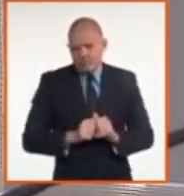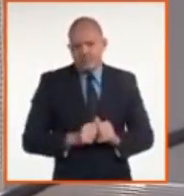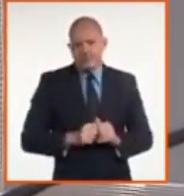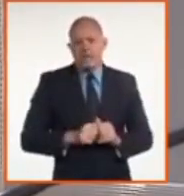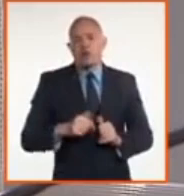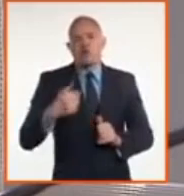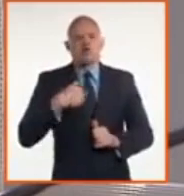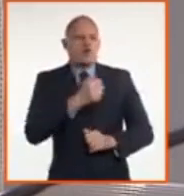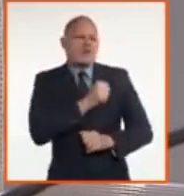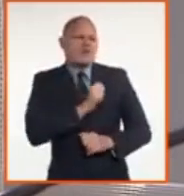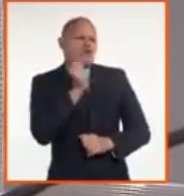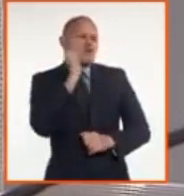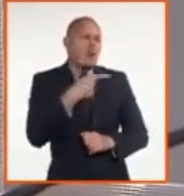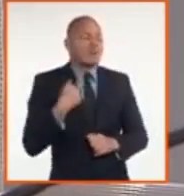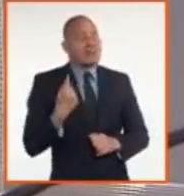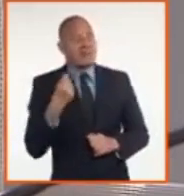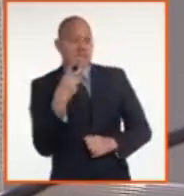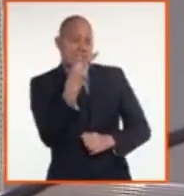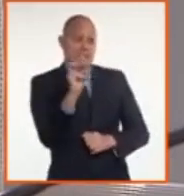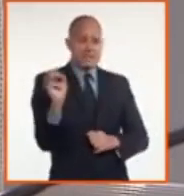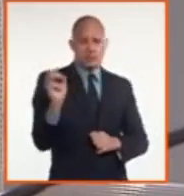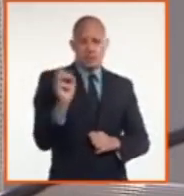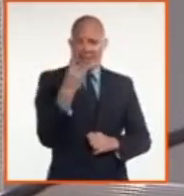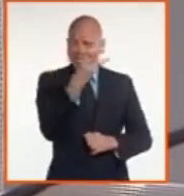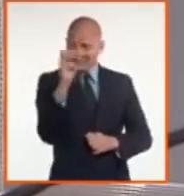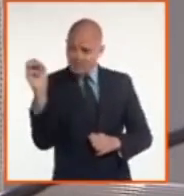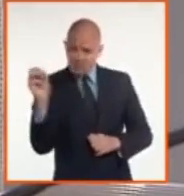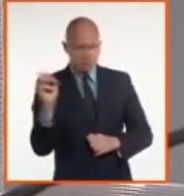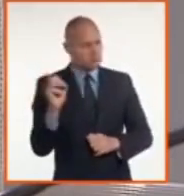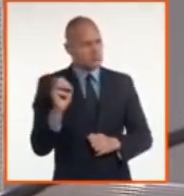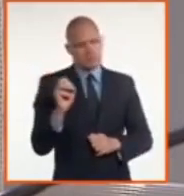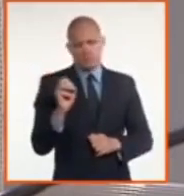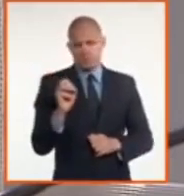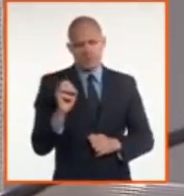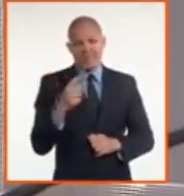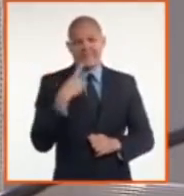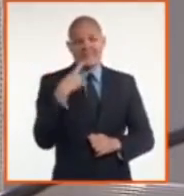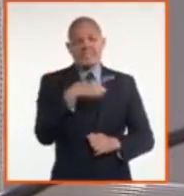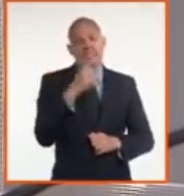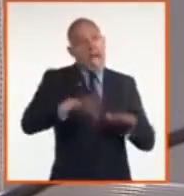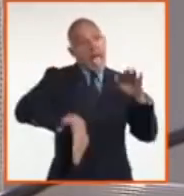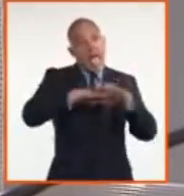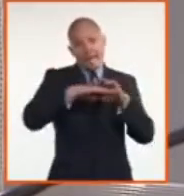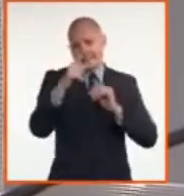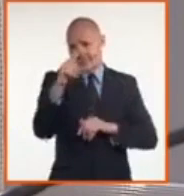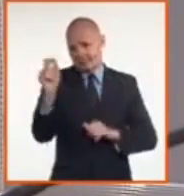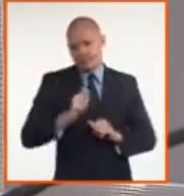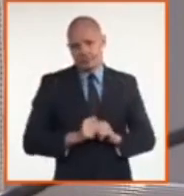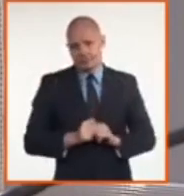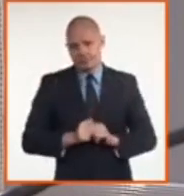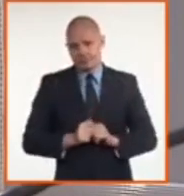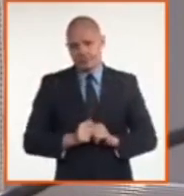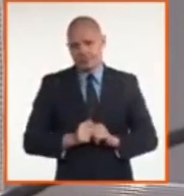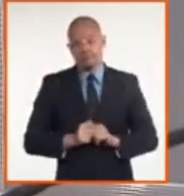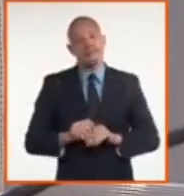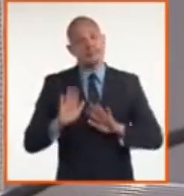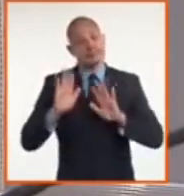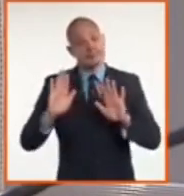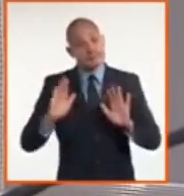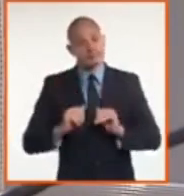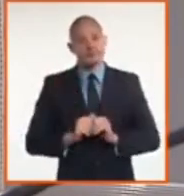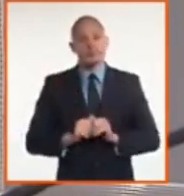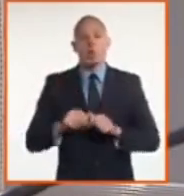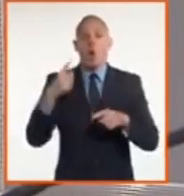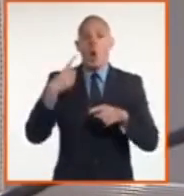cadeca como no es el dólar en la moneda que más se ha captado pues entonces no siempre las personas cuando lleguen a los demandan